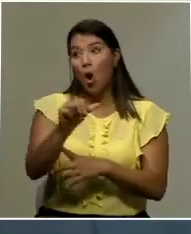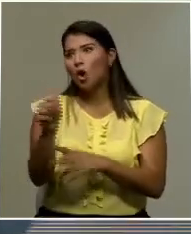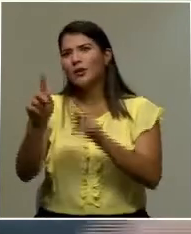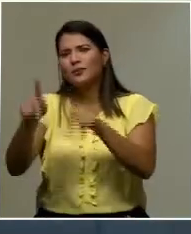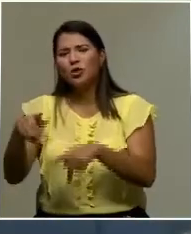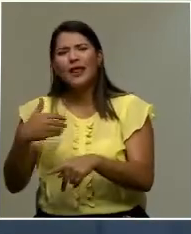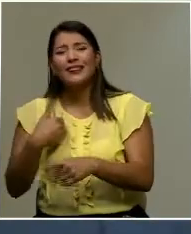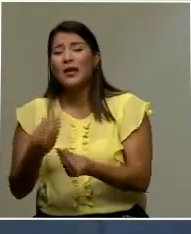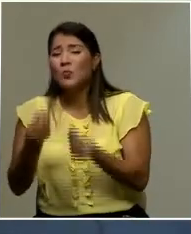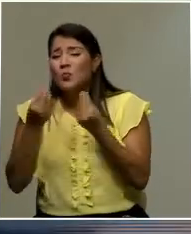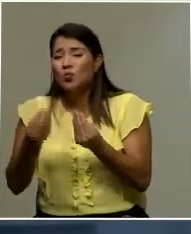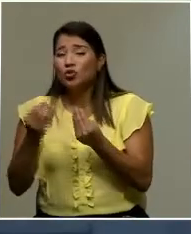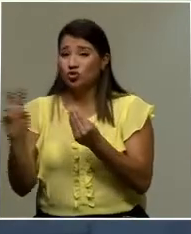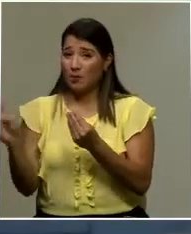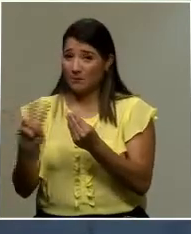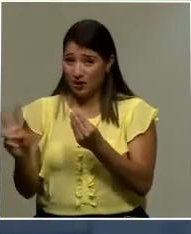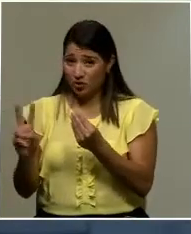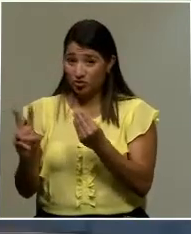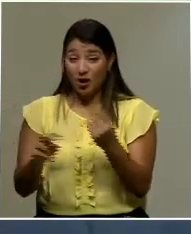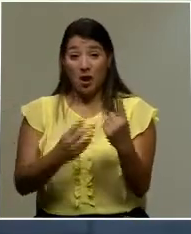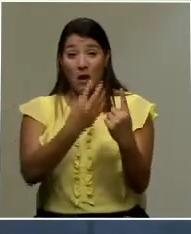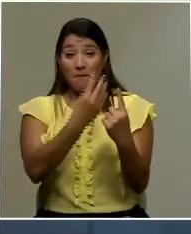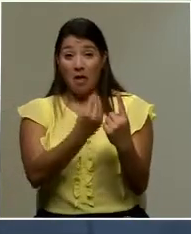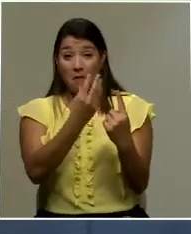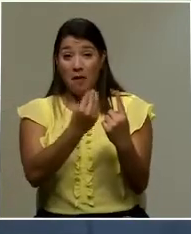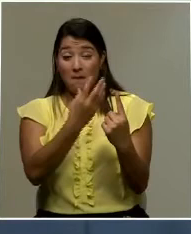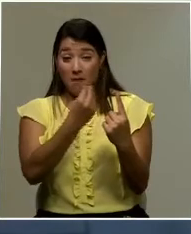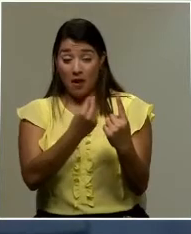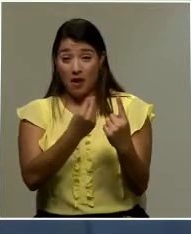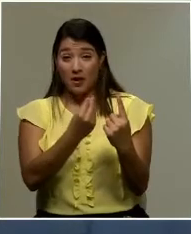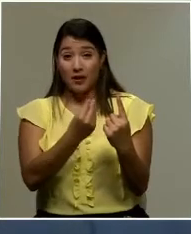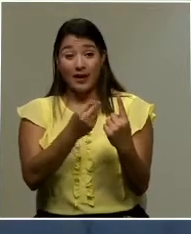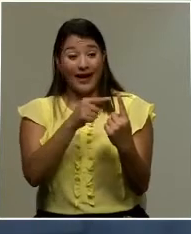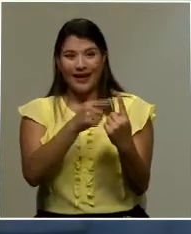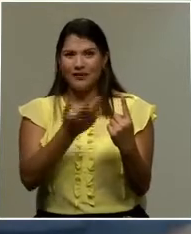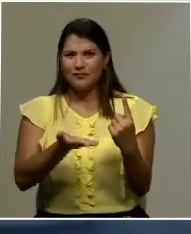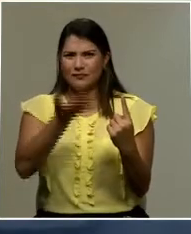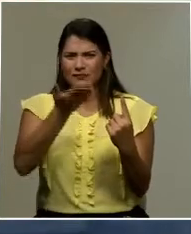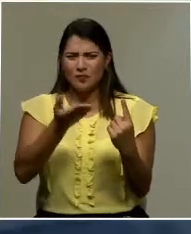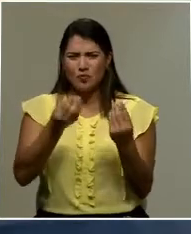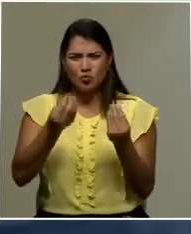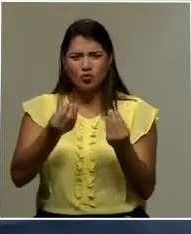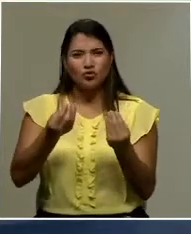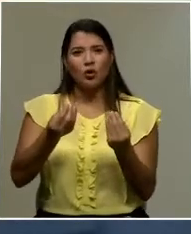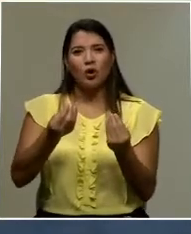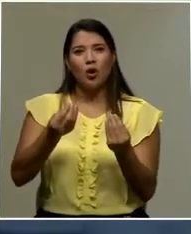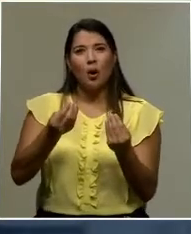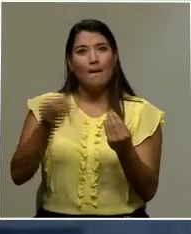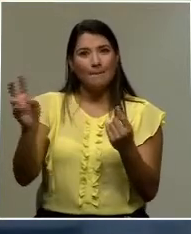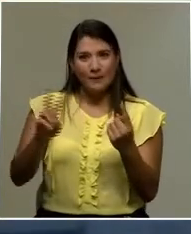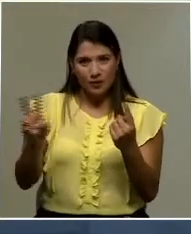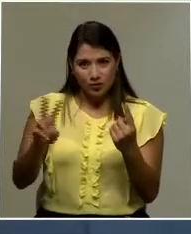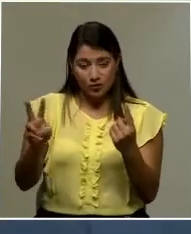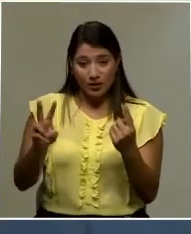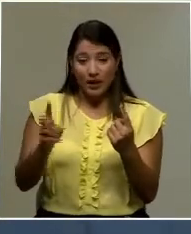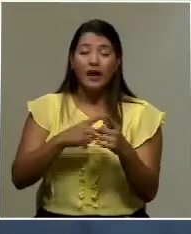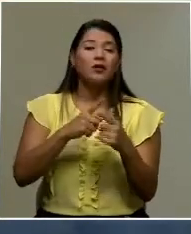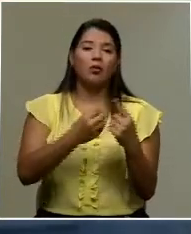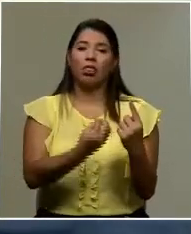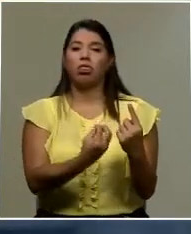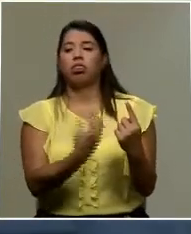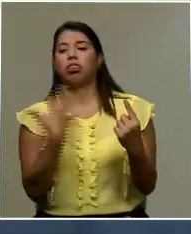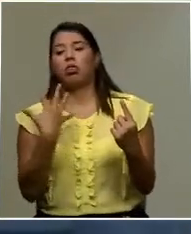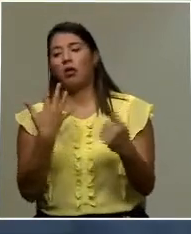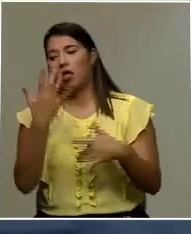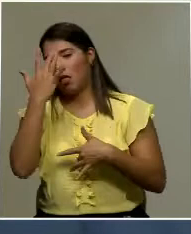en un sitio cerrado bastante tiempo con una de estas personas que contagian mucho, pues entonces igual se contagian 10 o 20, ¿no? Mientras